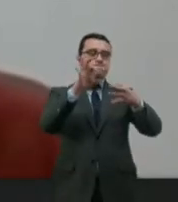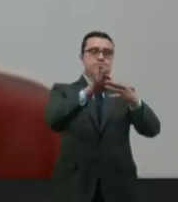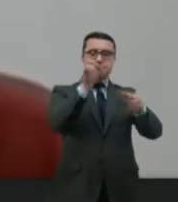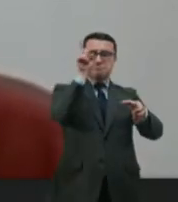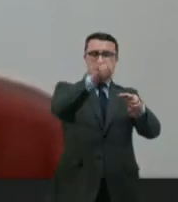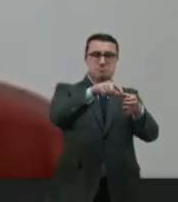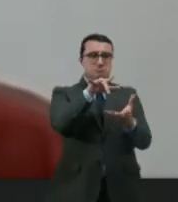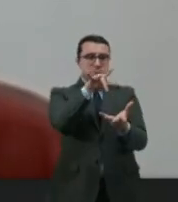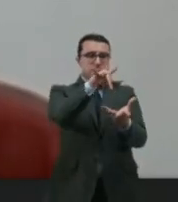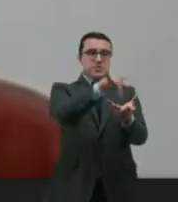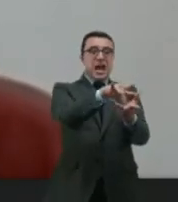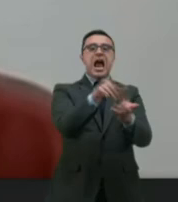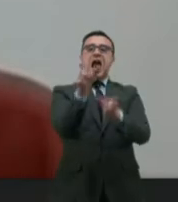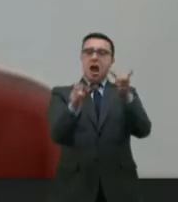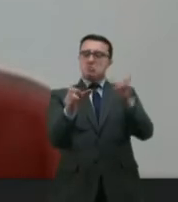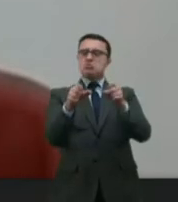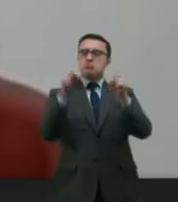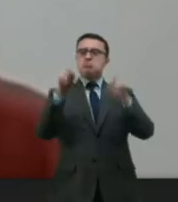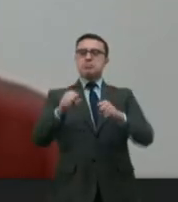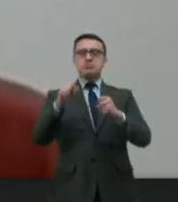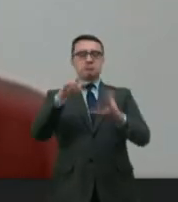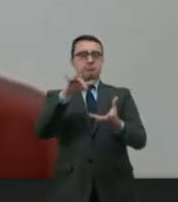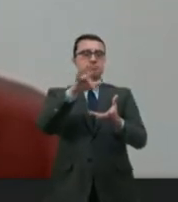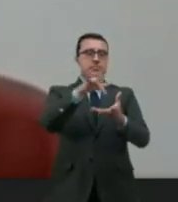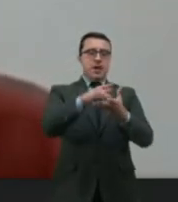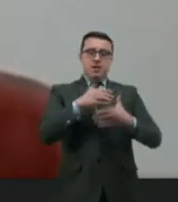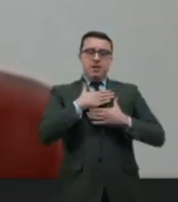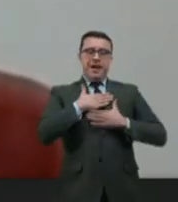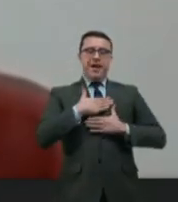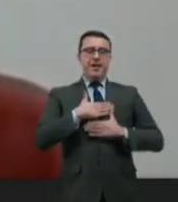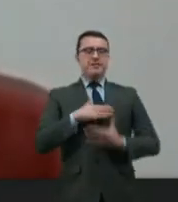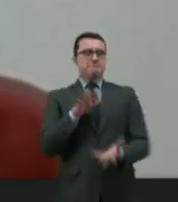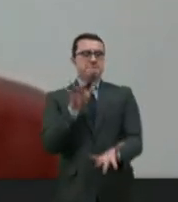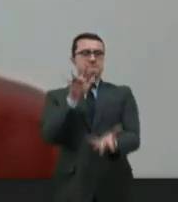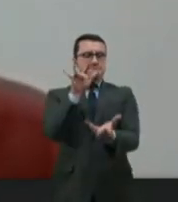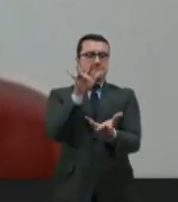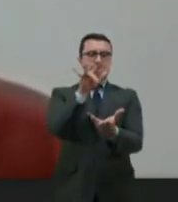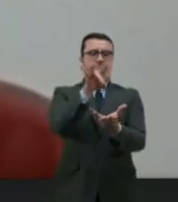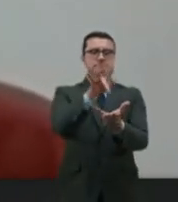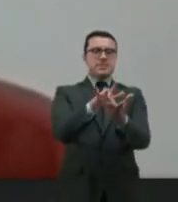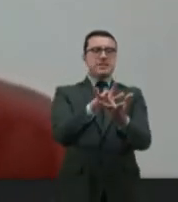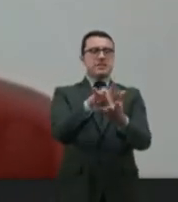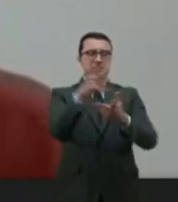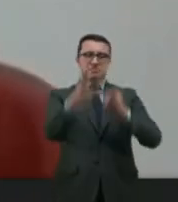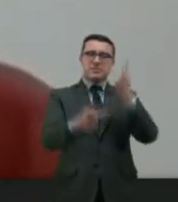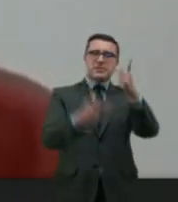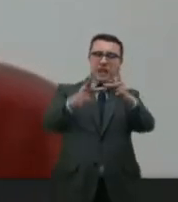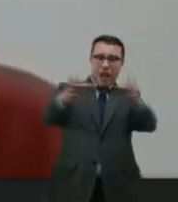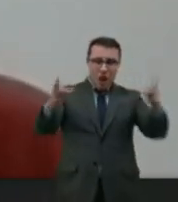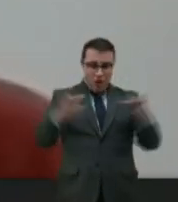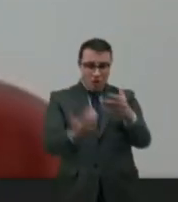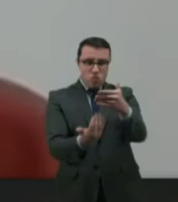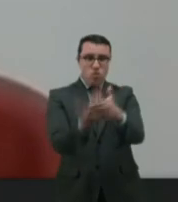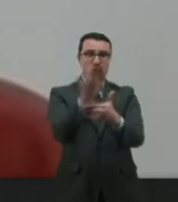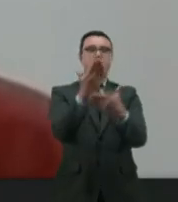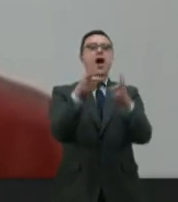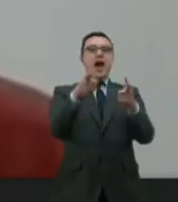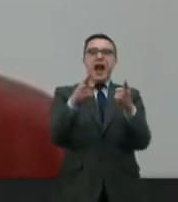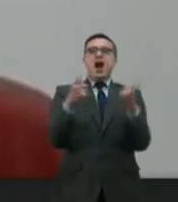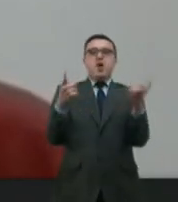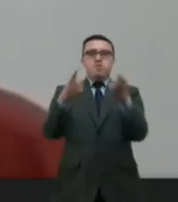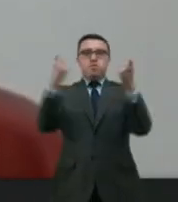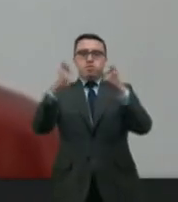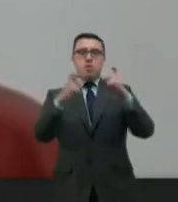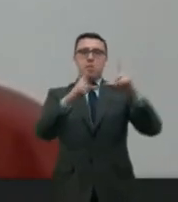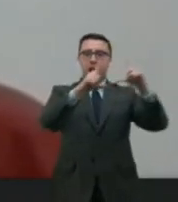así con esto las personas puedan tener una mejor satisfacción a la hora de visitar lugares nuevos y promover así el turismo